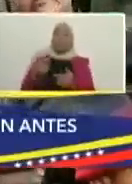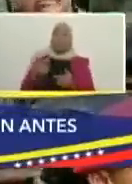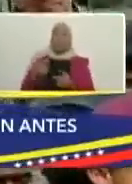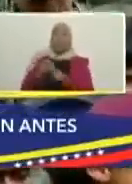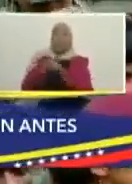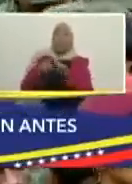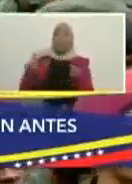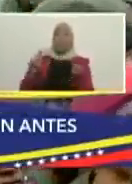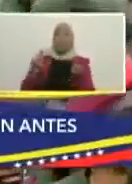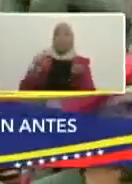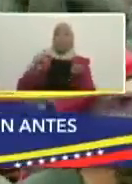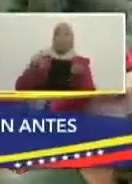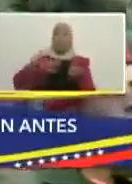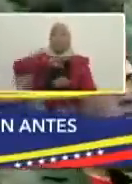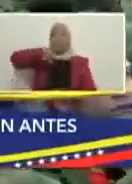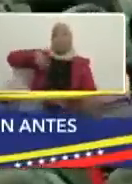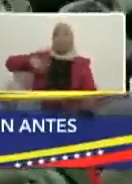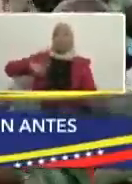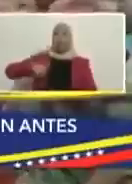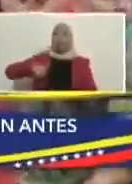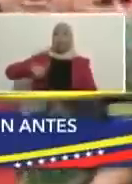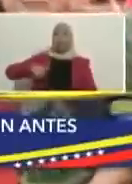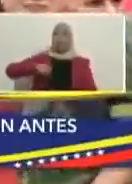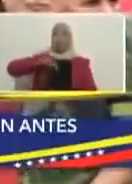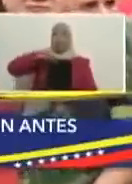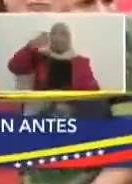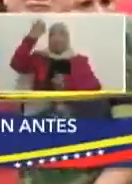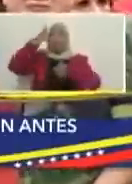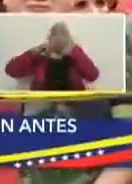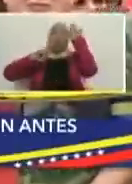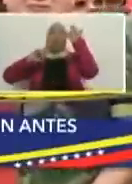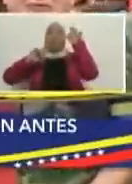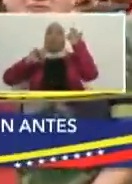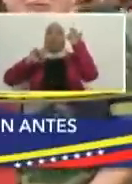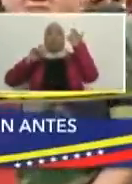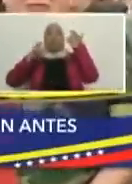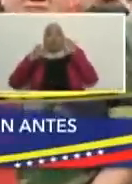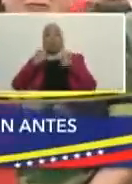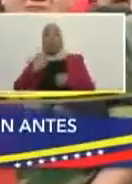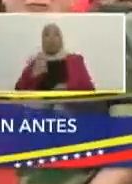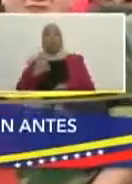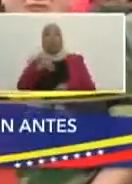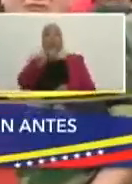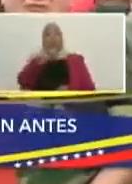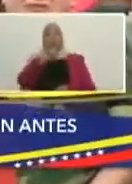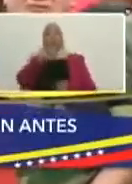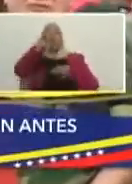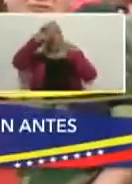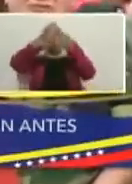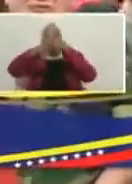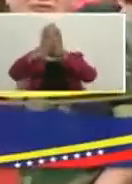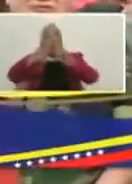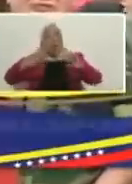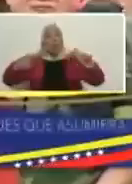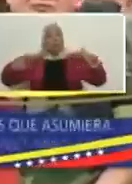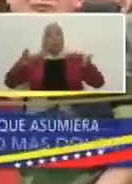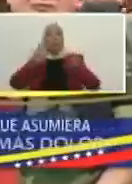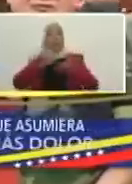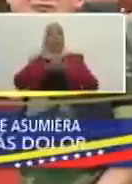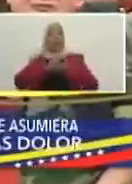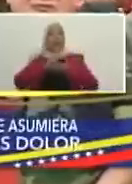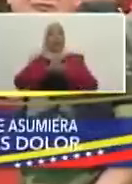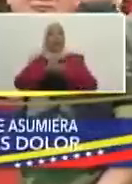Pero los caminos nuestros, dijo nuestro comandante Chávez, tienen que ser los caminos de la paz, de